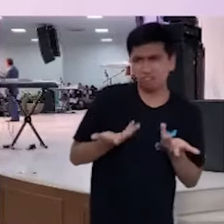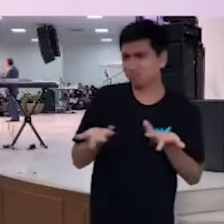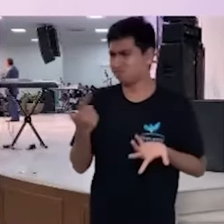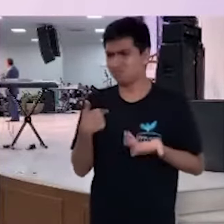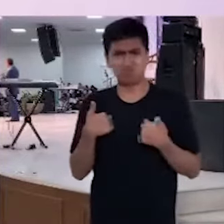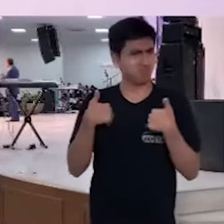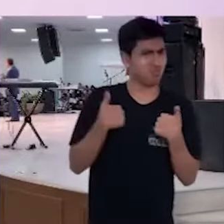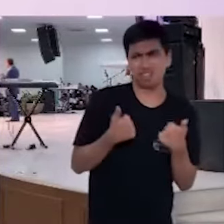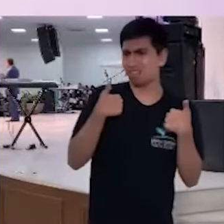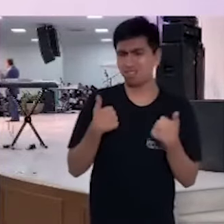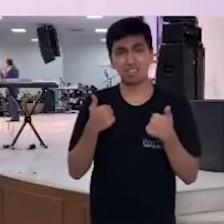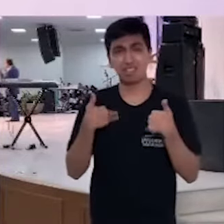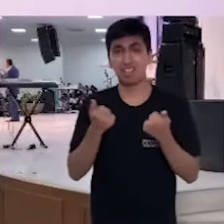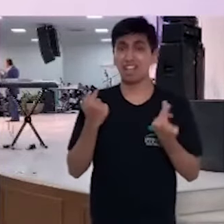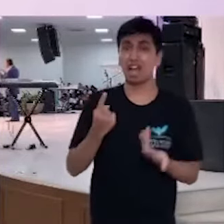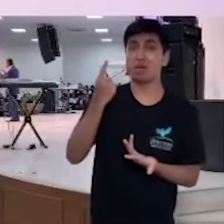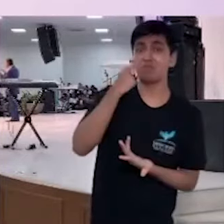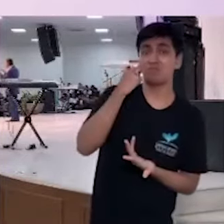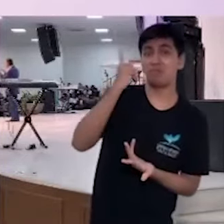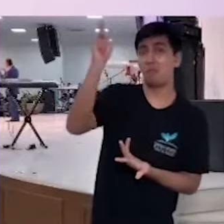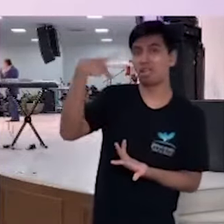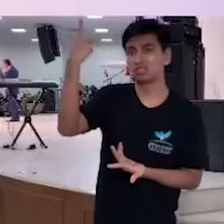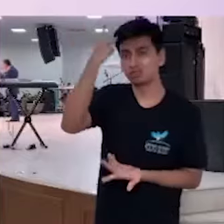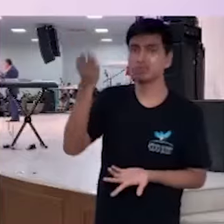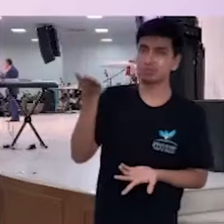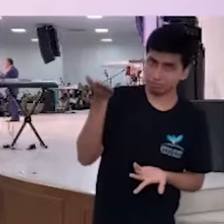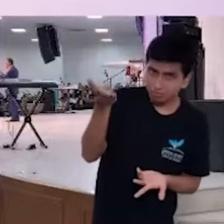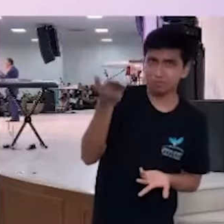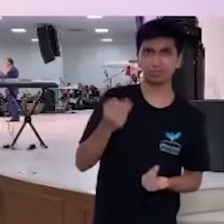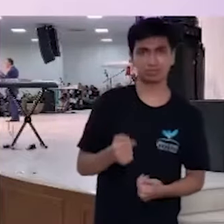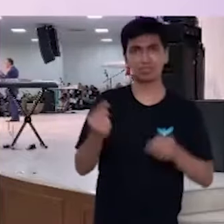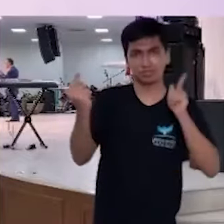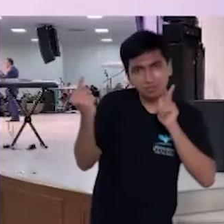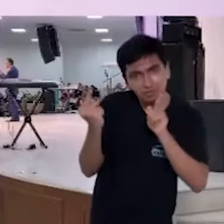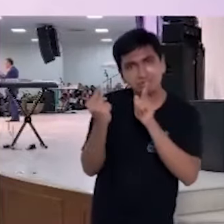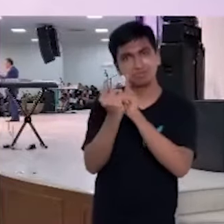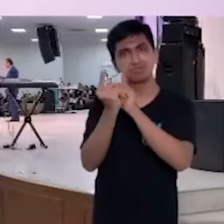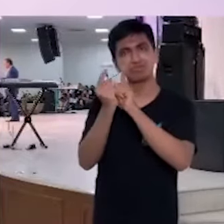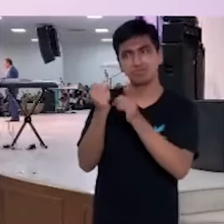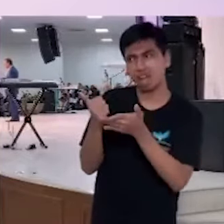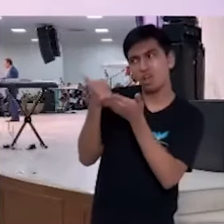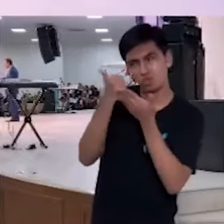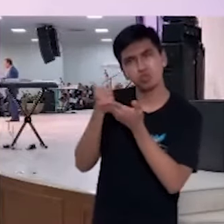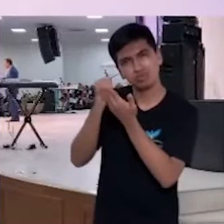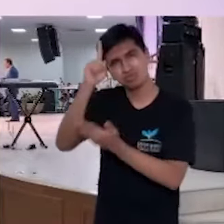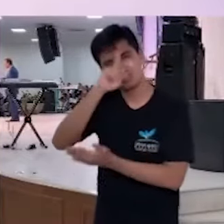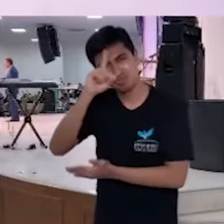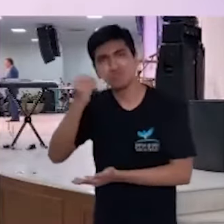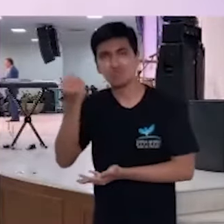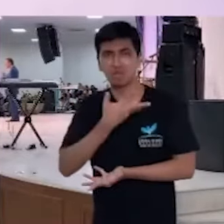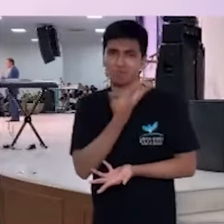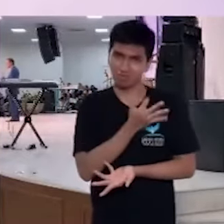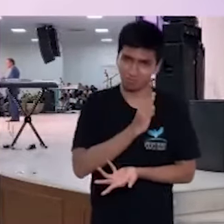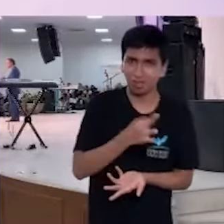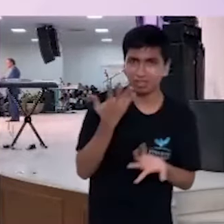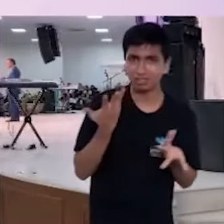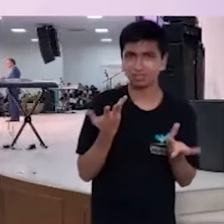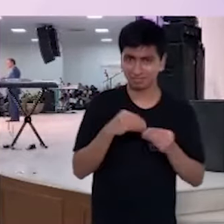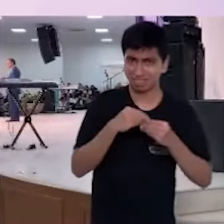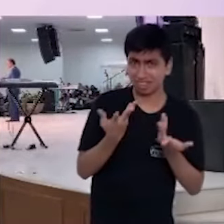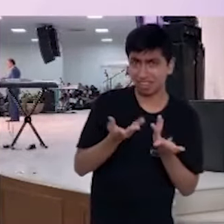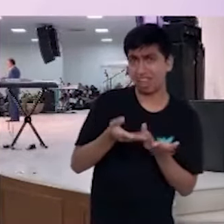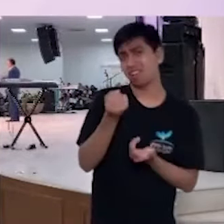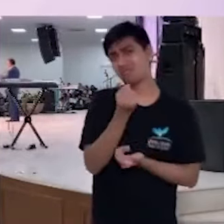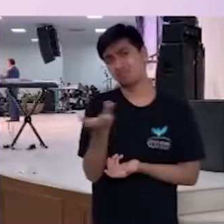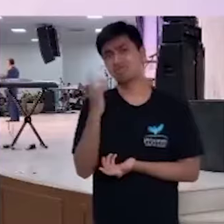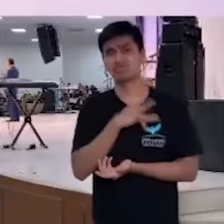dado pastores. Para eso el Señor nos ha dado autoridad. ¿Sí, hermanos? Yo sé que a muchos no les gusta esto.